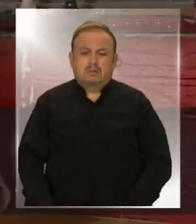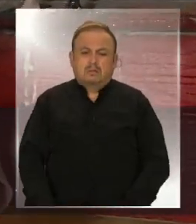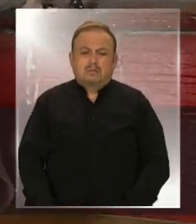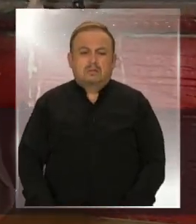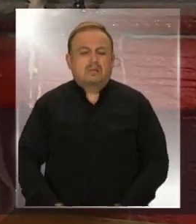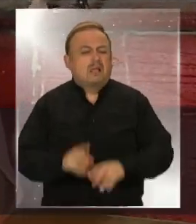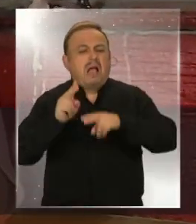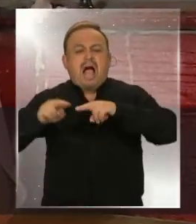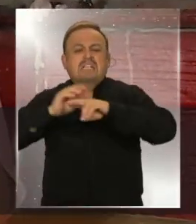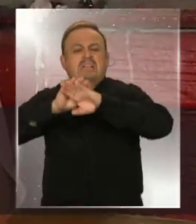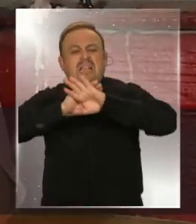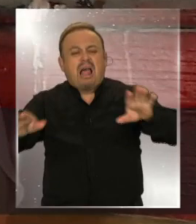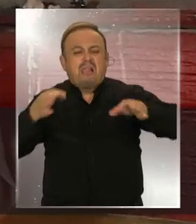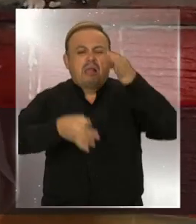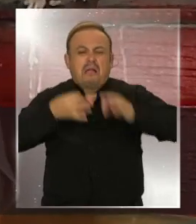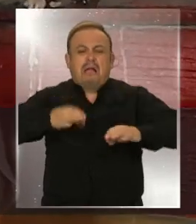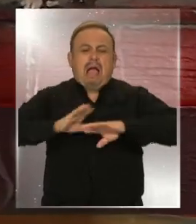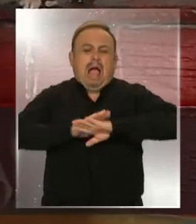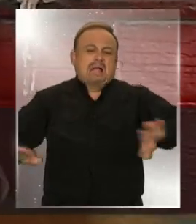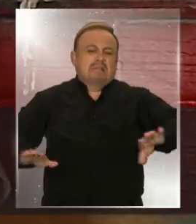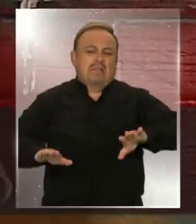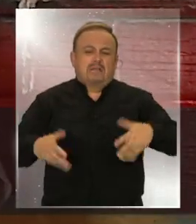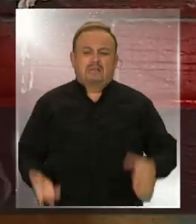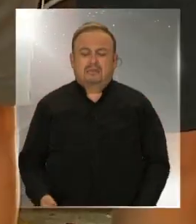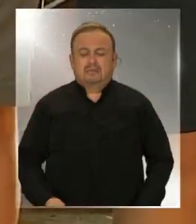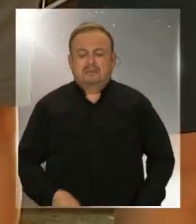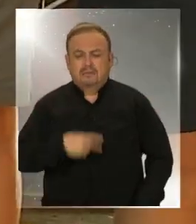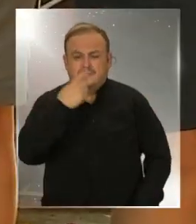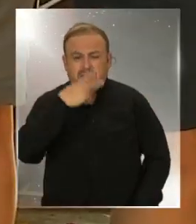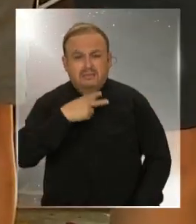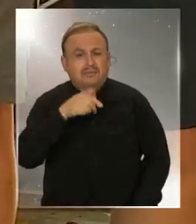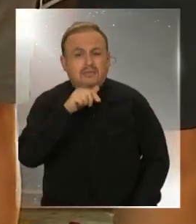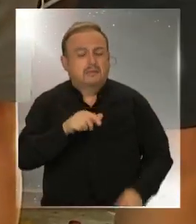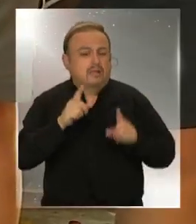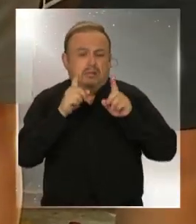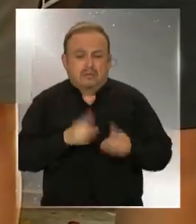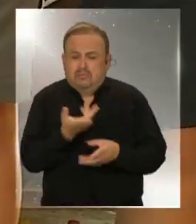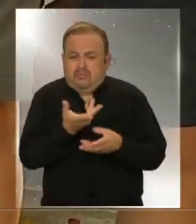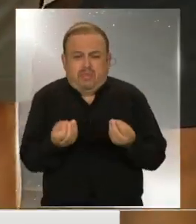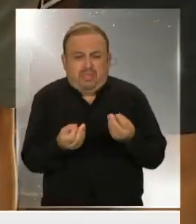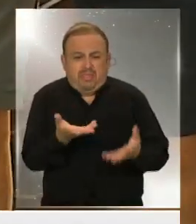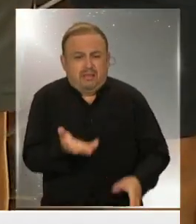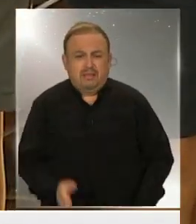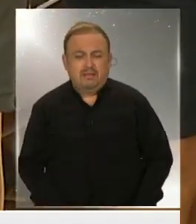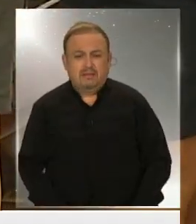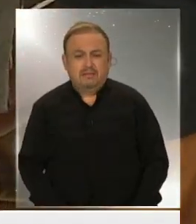No hacen nada, la justicia no hace nada. Esto no debería haber pasado.